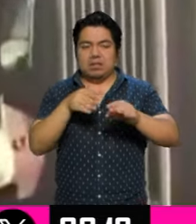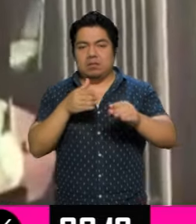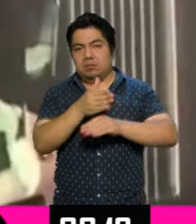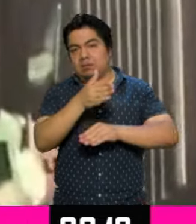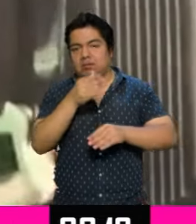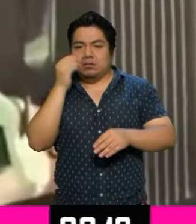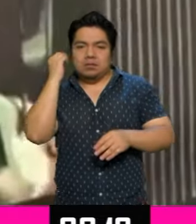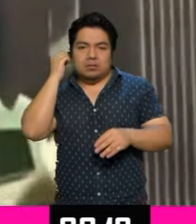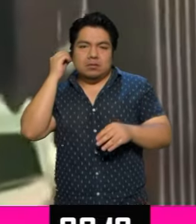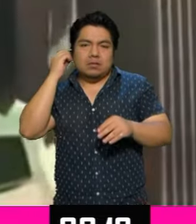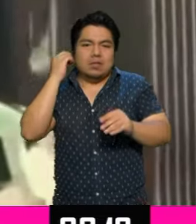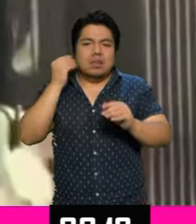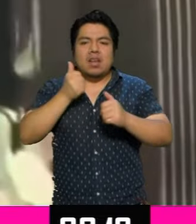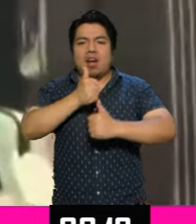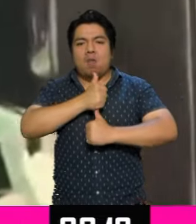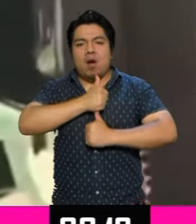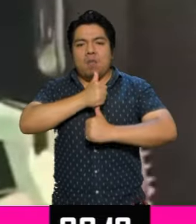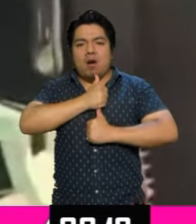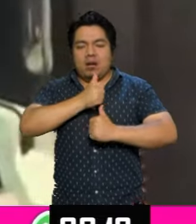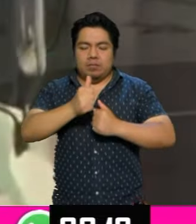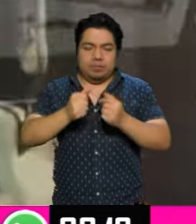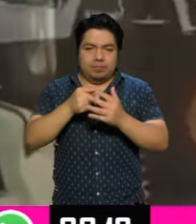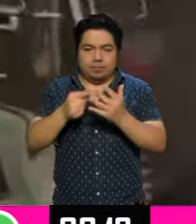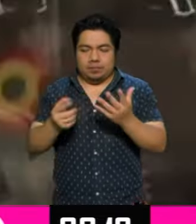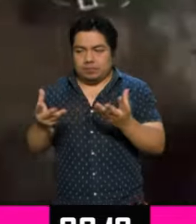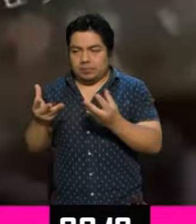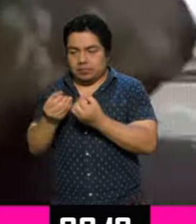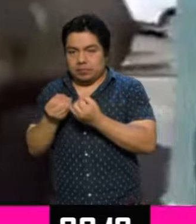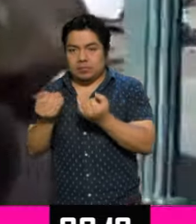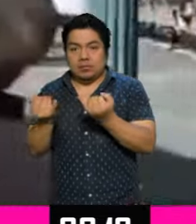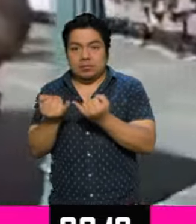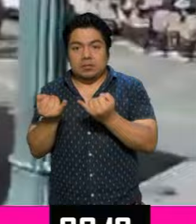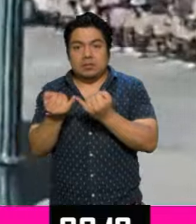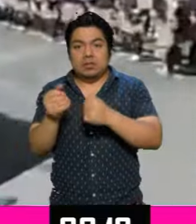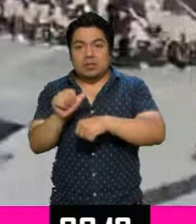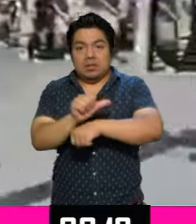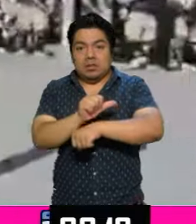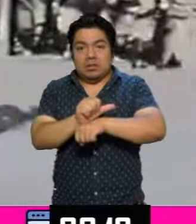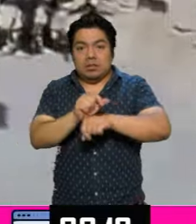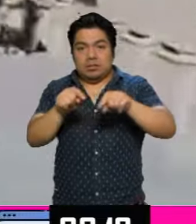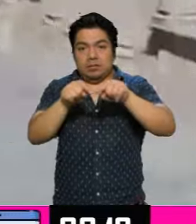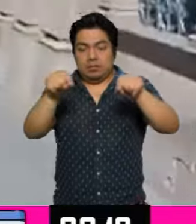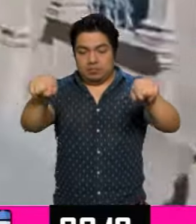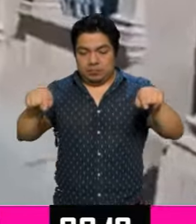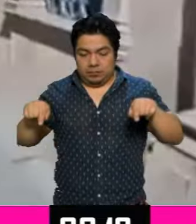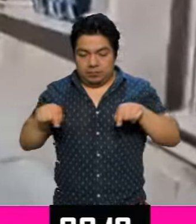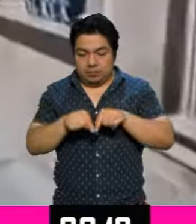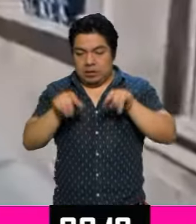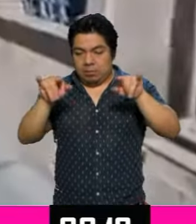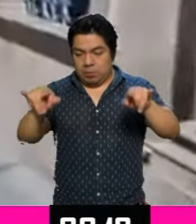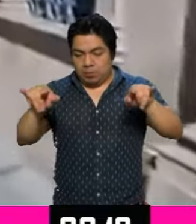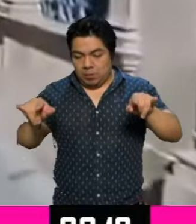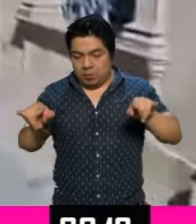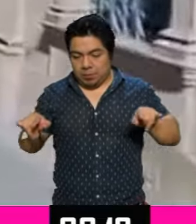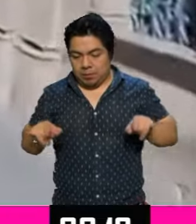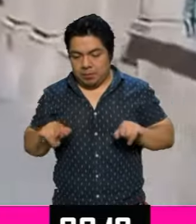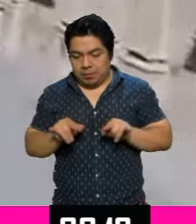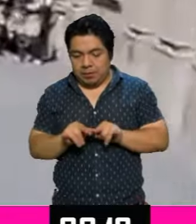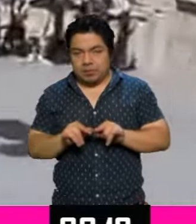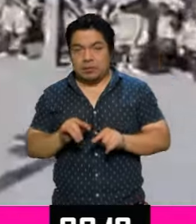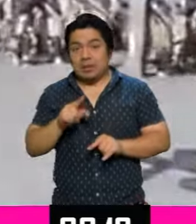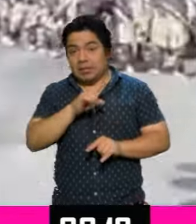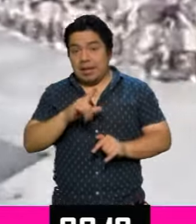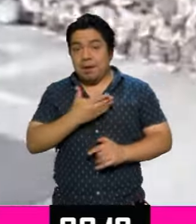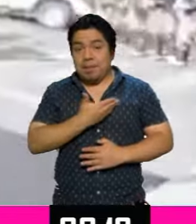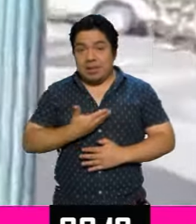llevaban militares y junto con sus vehículos rodearon todo el lugar. Pero Luis Arce, el ejecutivo de